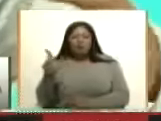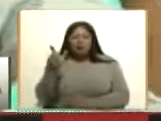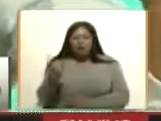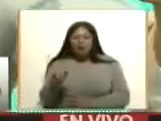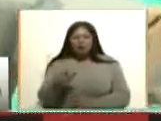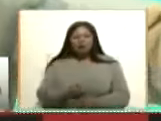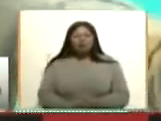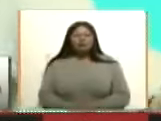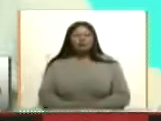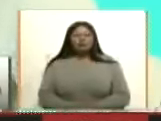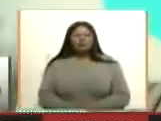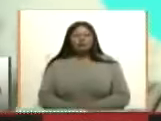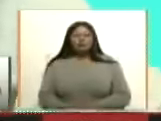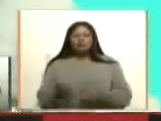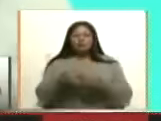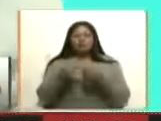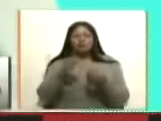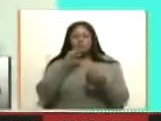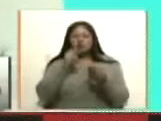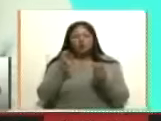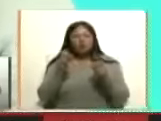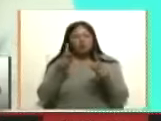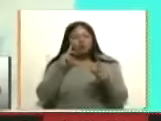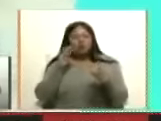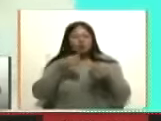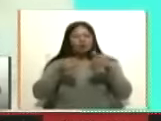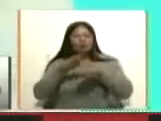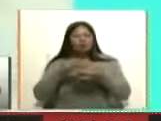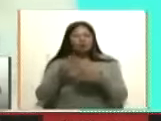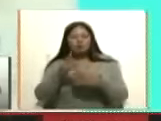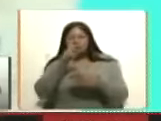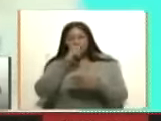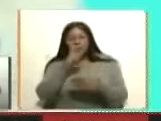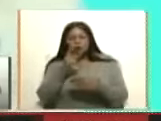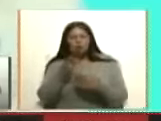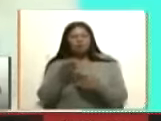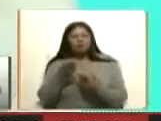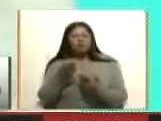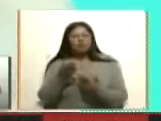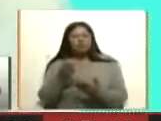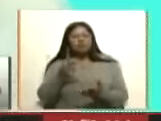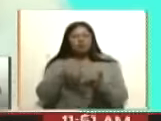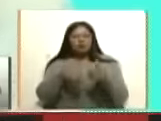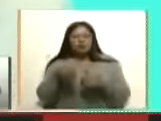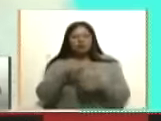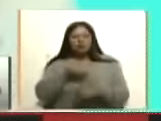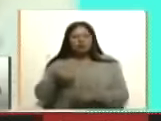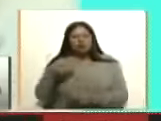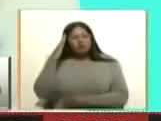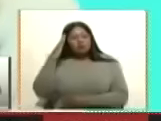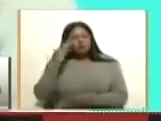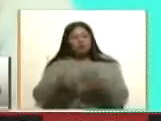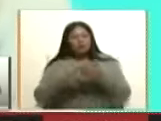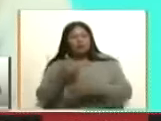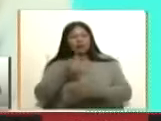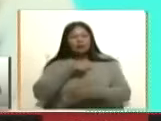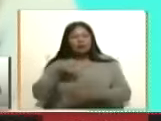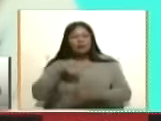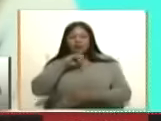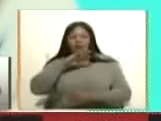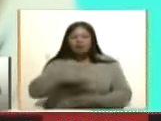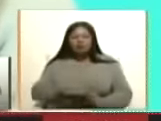las que no tienen No tuvieron la oportunidad de votar porque no tenían la edad de votar el día de ayer hoy sabemos mucho más sobre nuestra